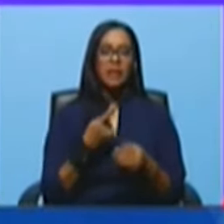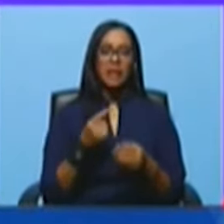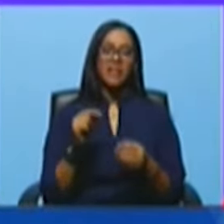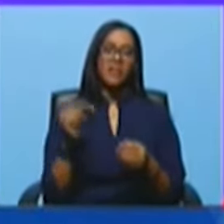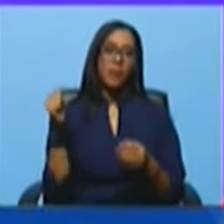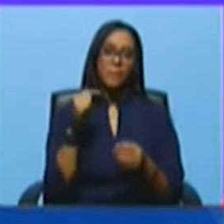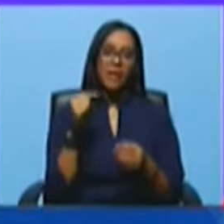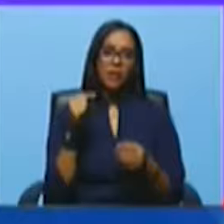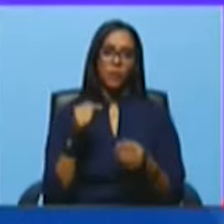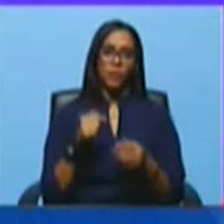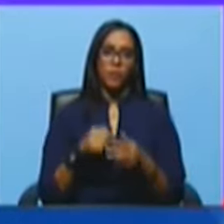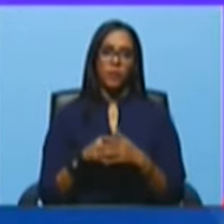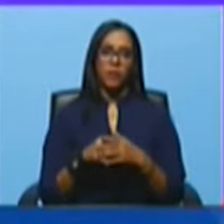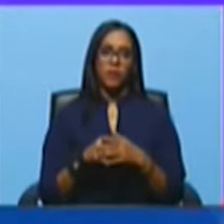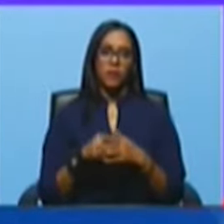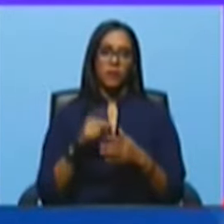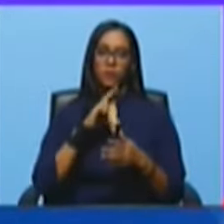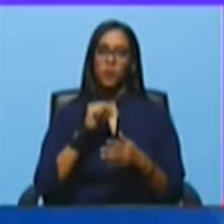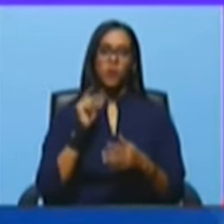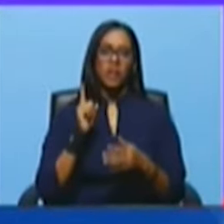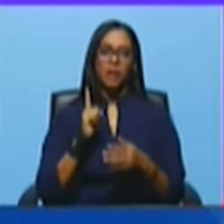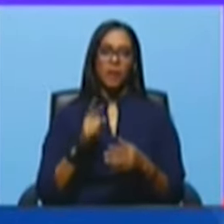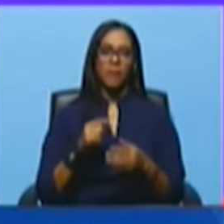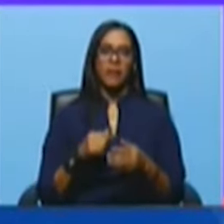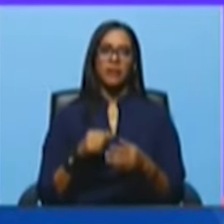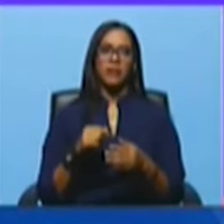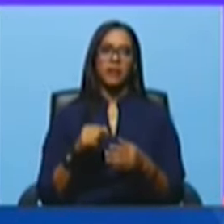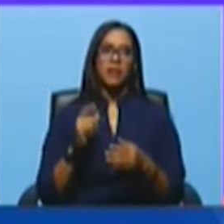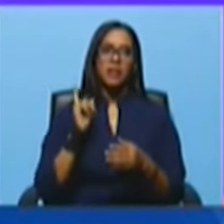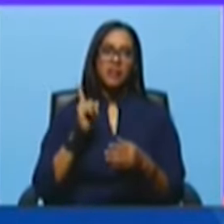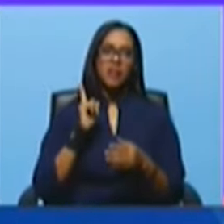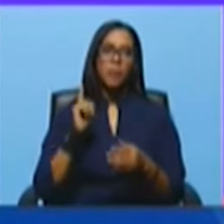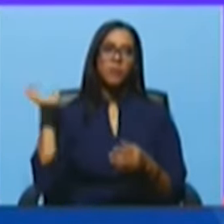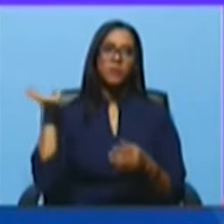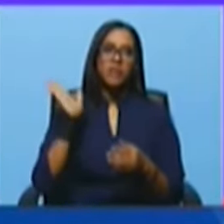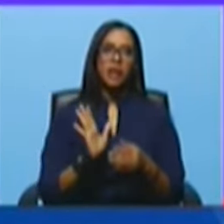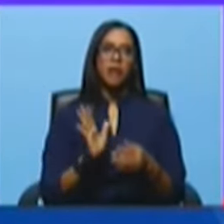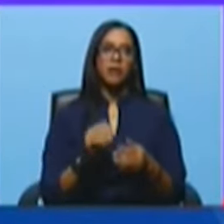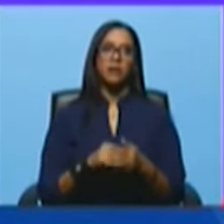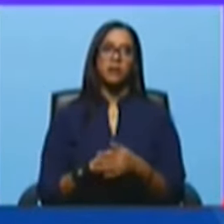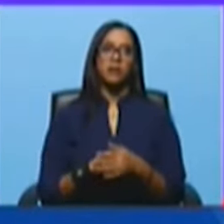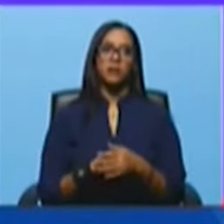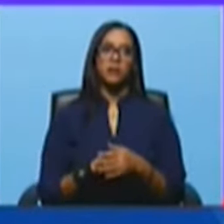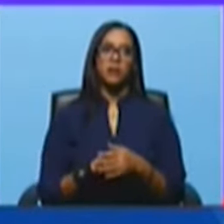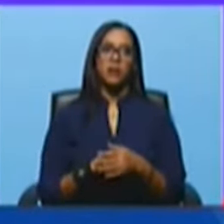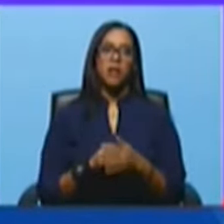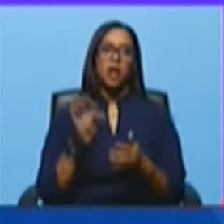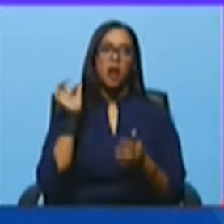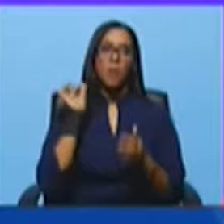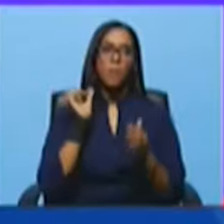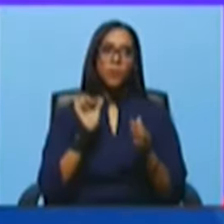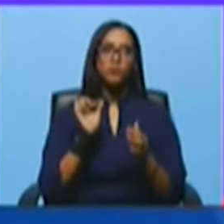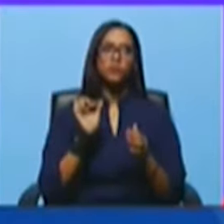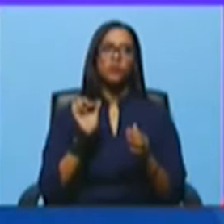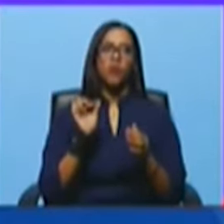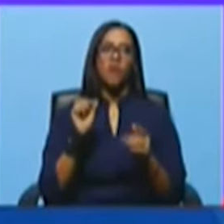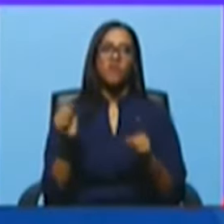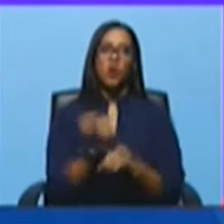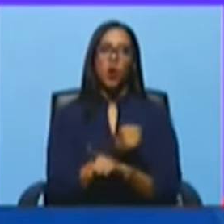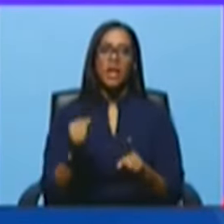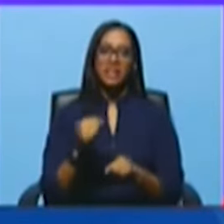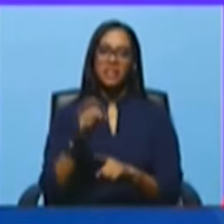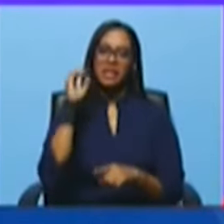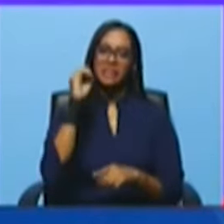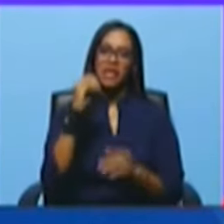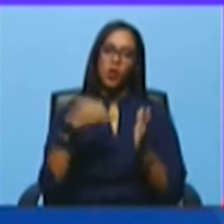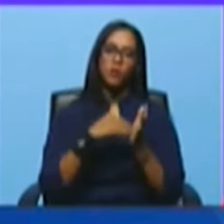pero no debe existir. Debemos llegar a el punto violencia cero